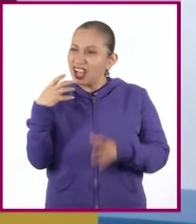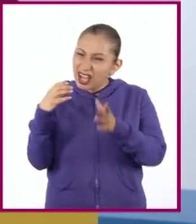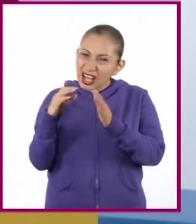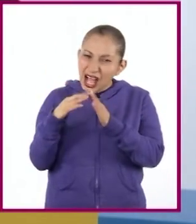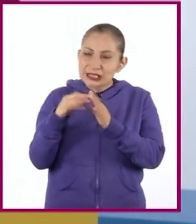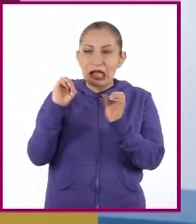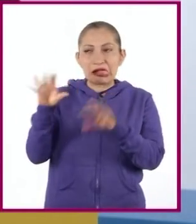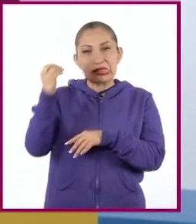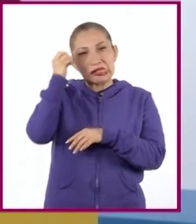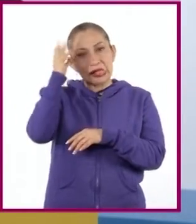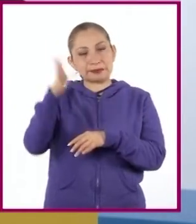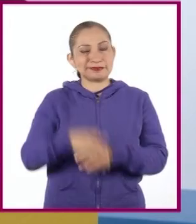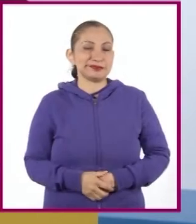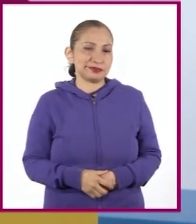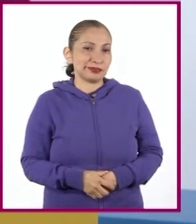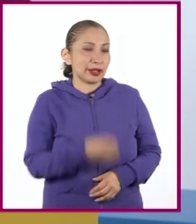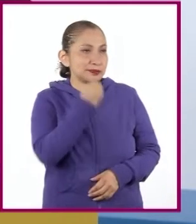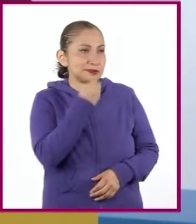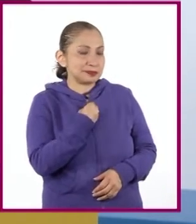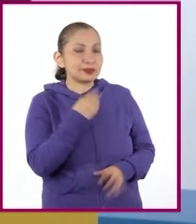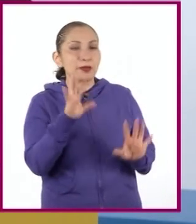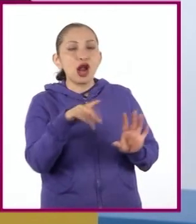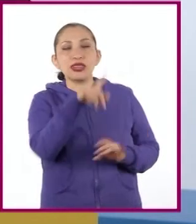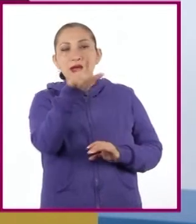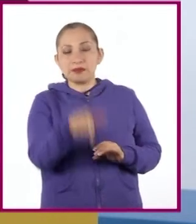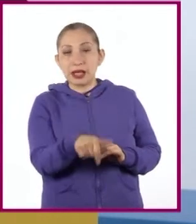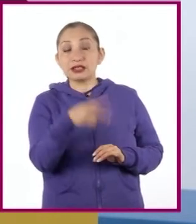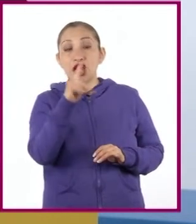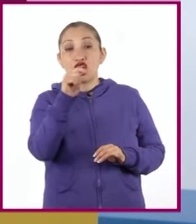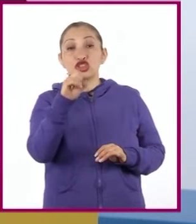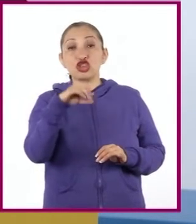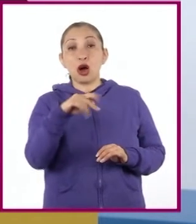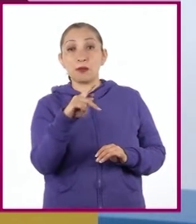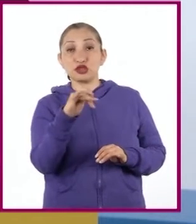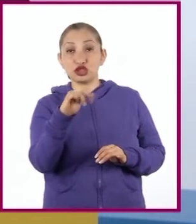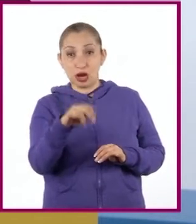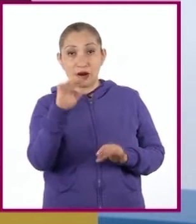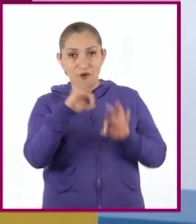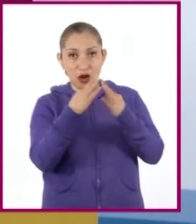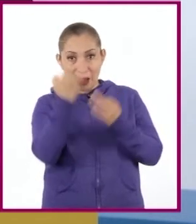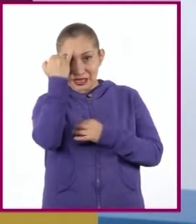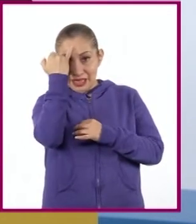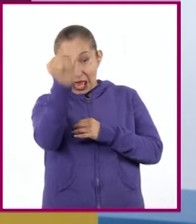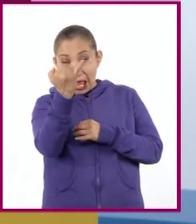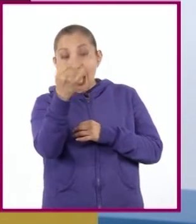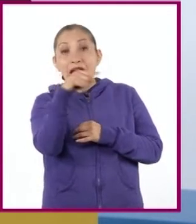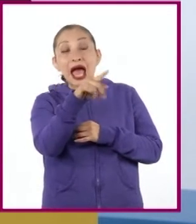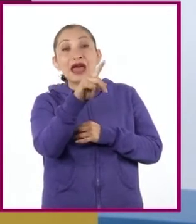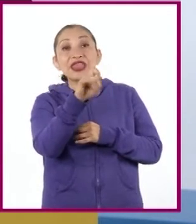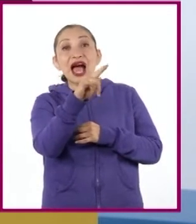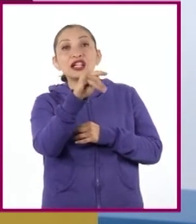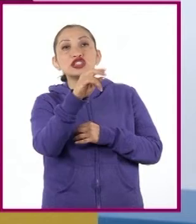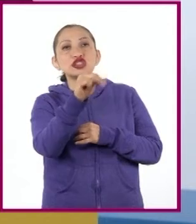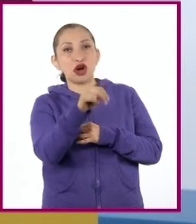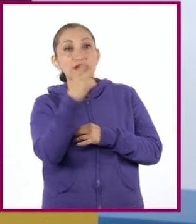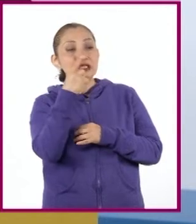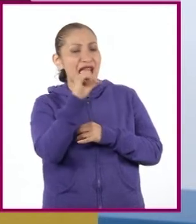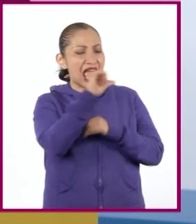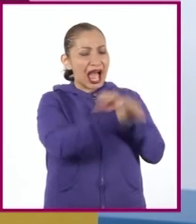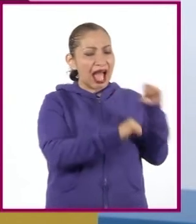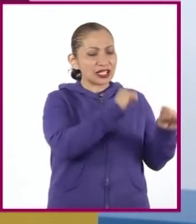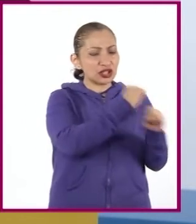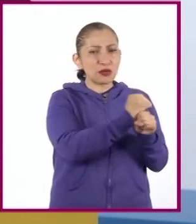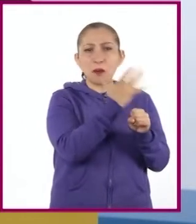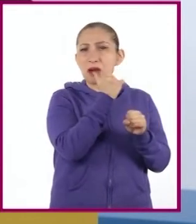casa. Bueno, ni modo. Pero después de que Thomson propusiera este modelo, la idea de Dalton de que el átomo